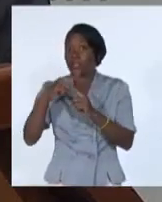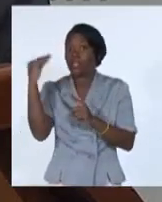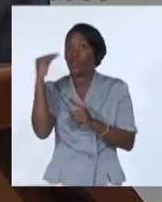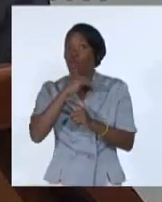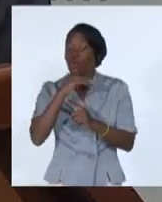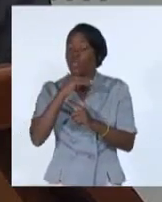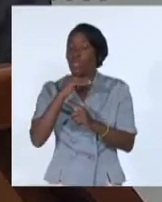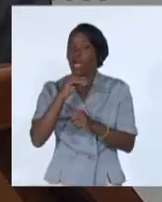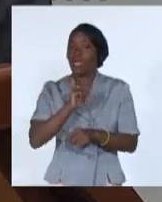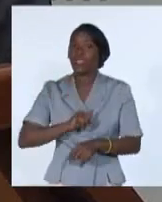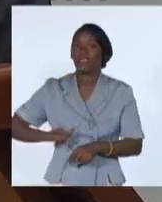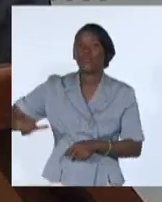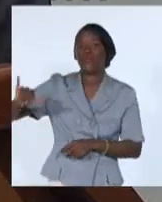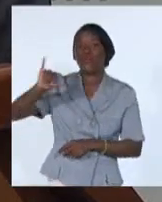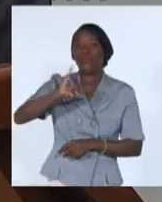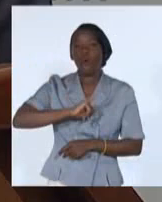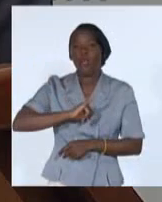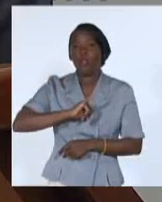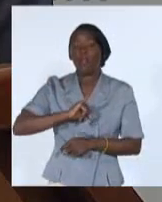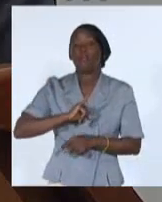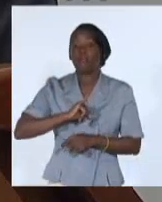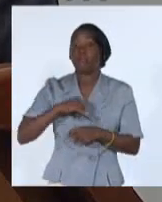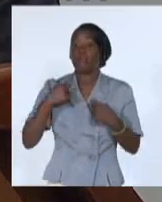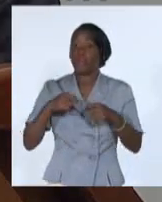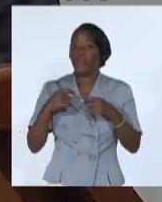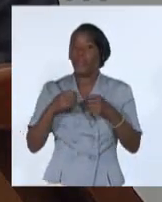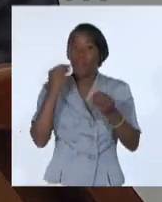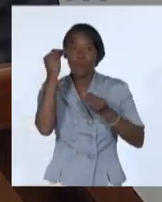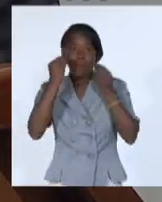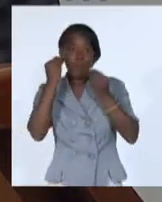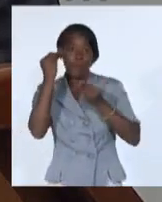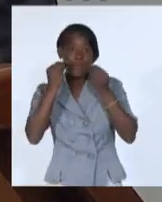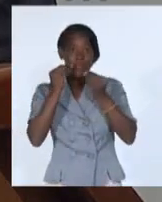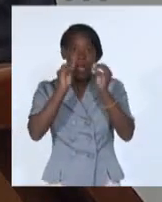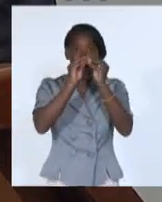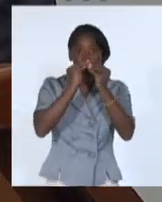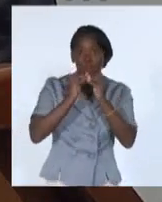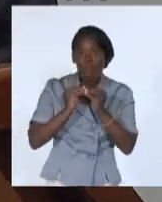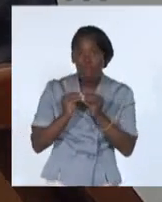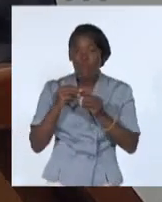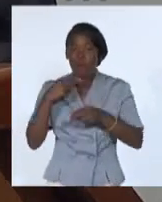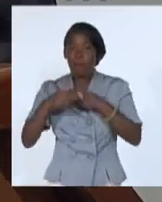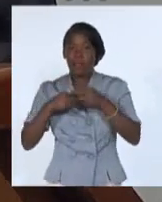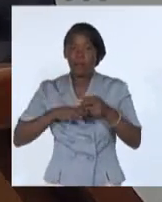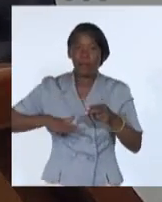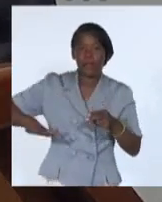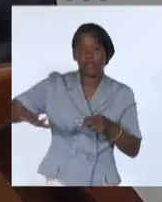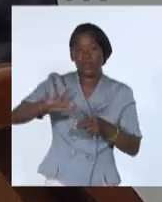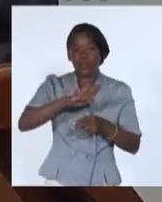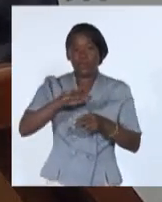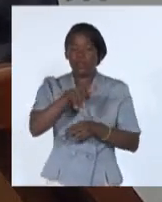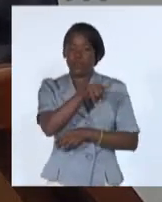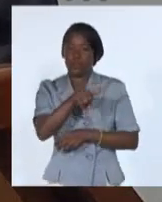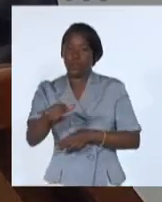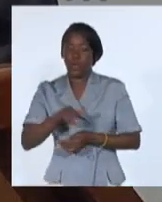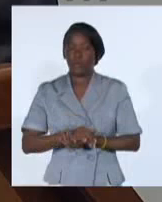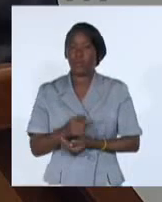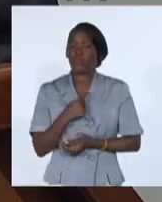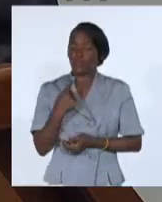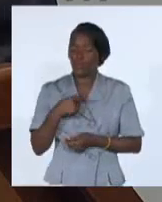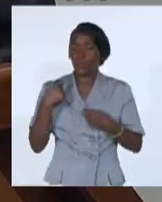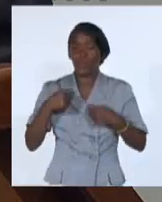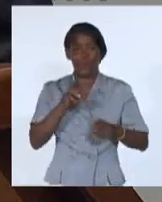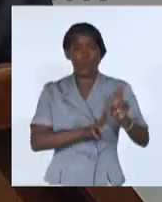humanidad y se cumplan los objetivos de desarrollo del milenio. Esto es negociado por los Estados miembros en la